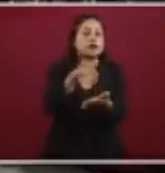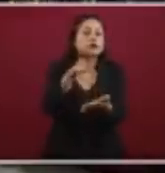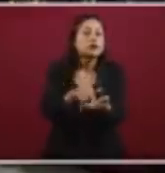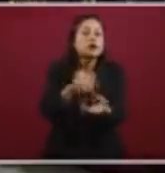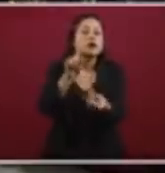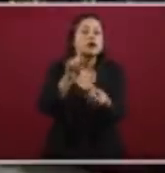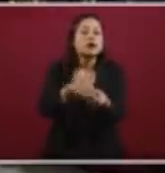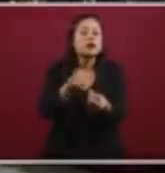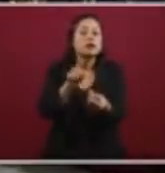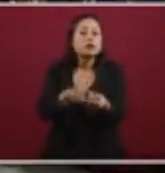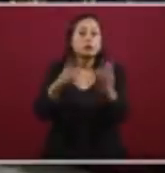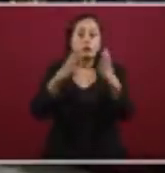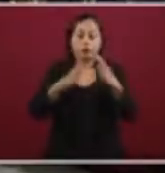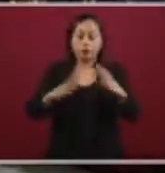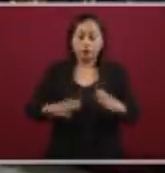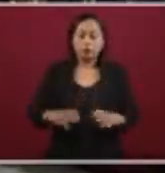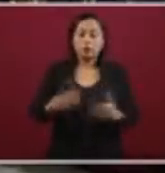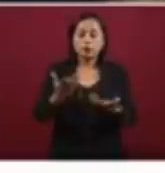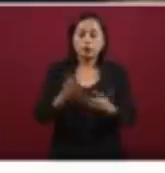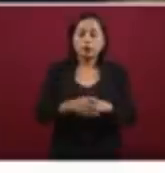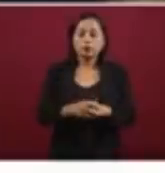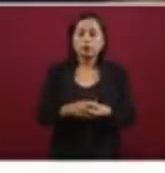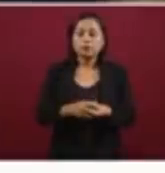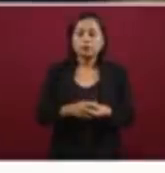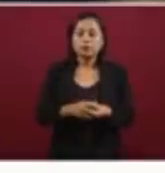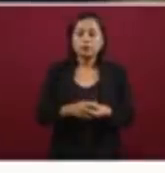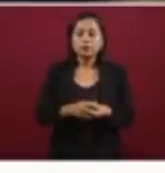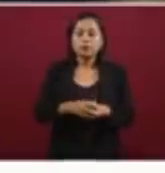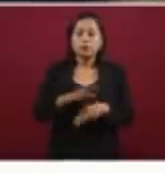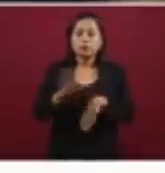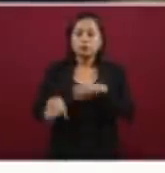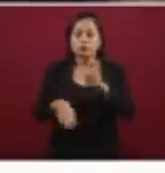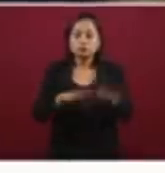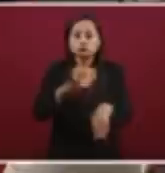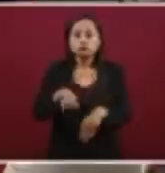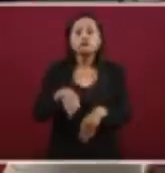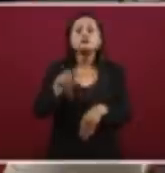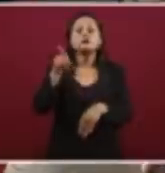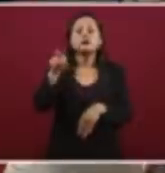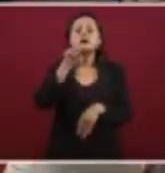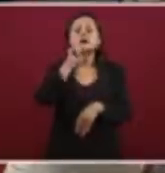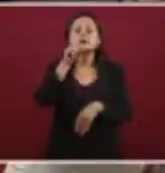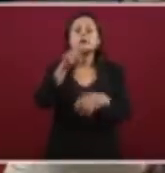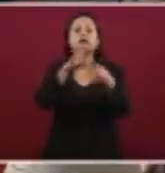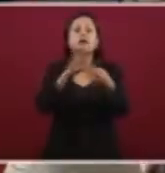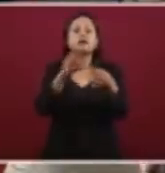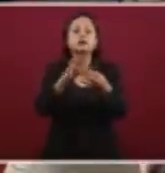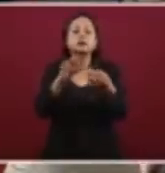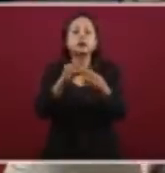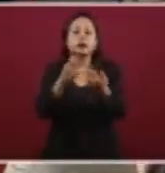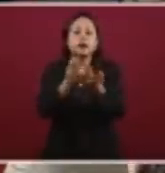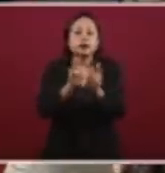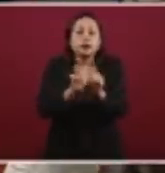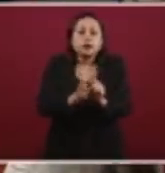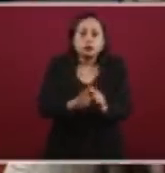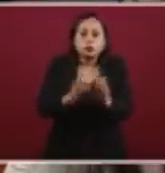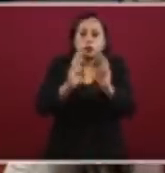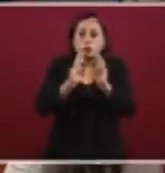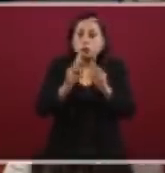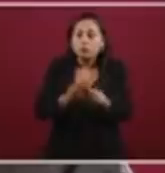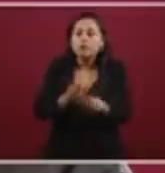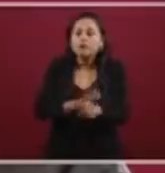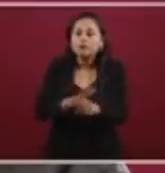y que están en un lugar dominado por la delincuencia organizada por supuesto que conoce la información hemos mantenido